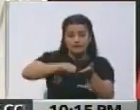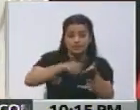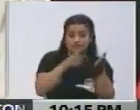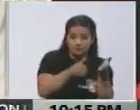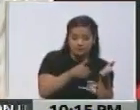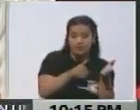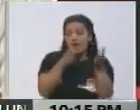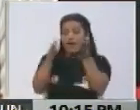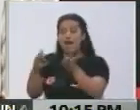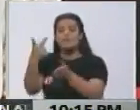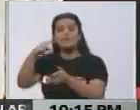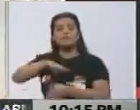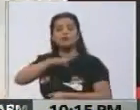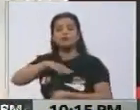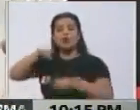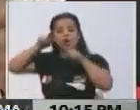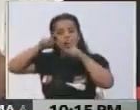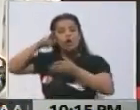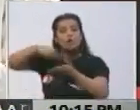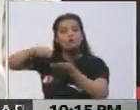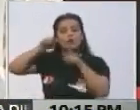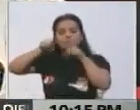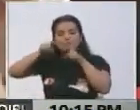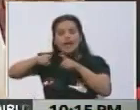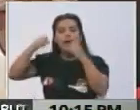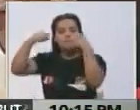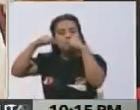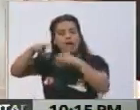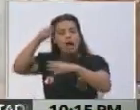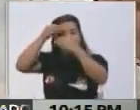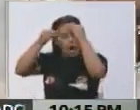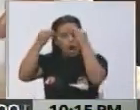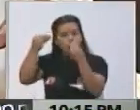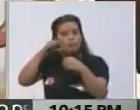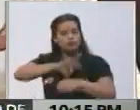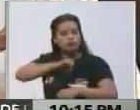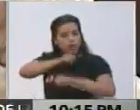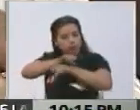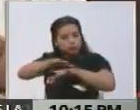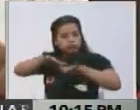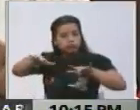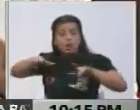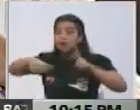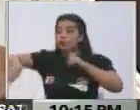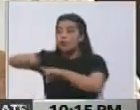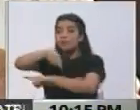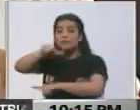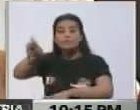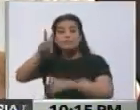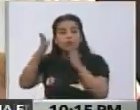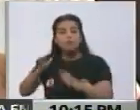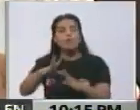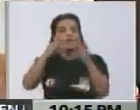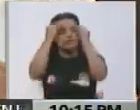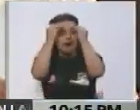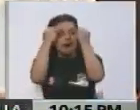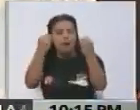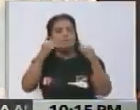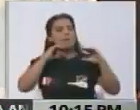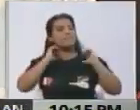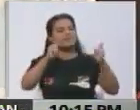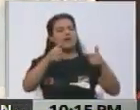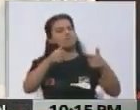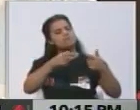Robinson de las redes sociales. Para todo nuestro pueblo, para entrar en batalla, porque la batalla de las redes no solo es nacional, como es la